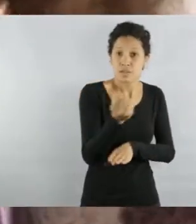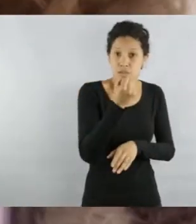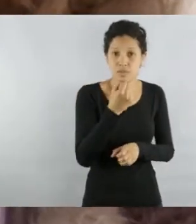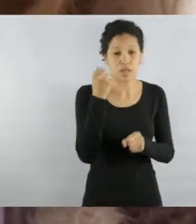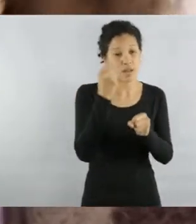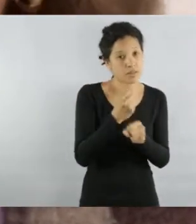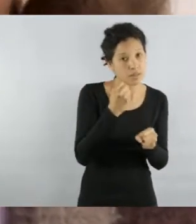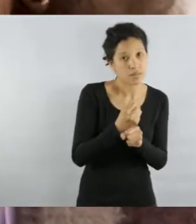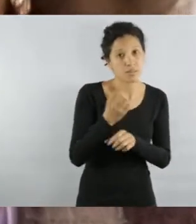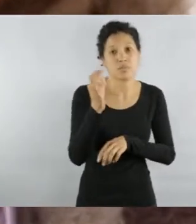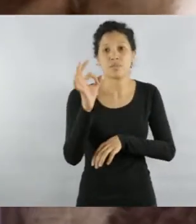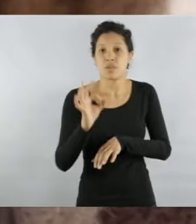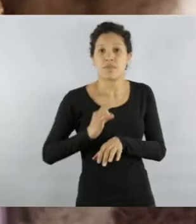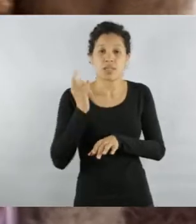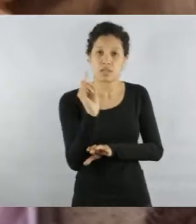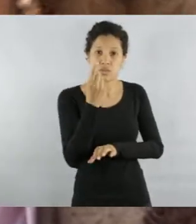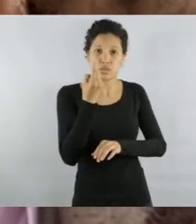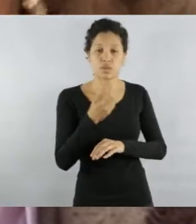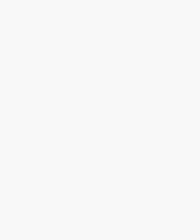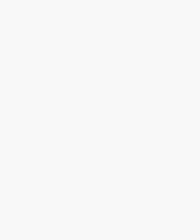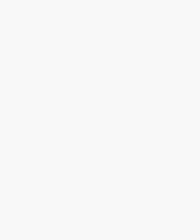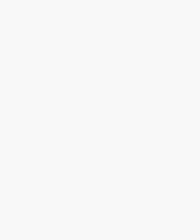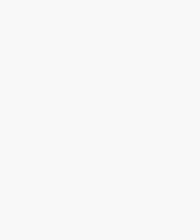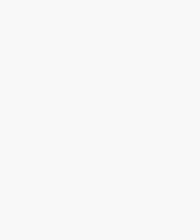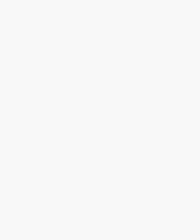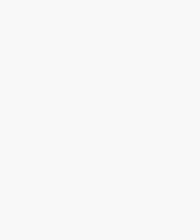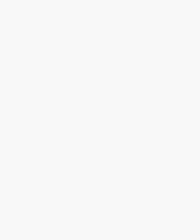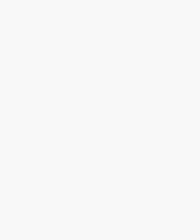trabajar y poder hacer una vida autónoma